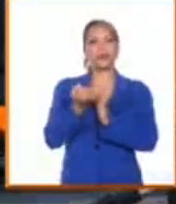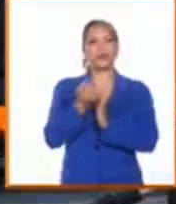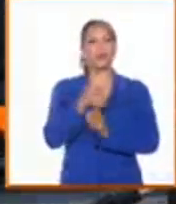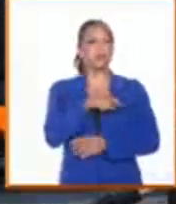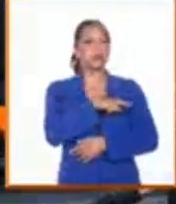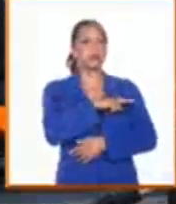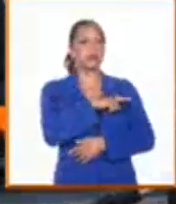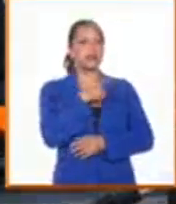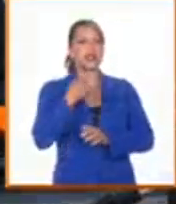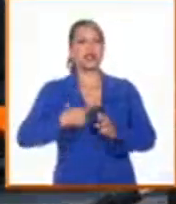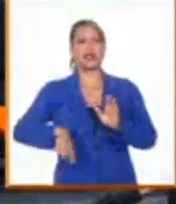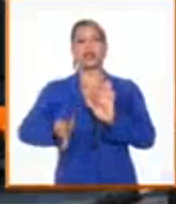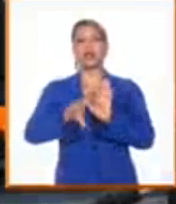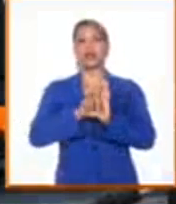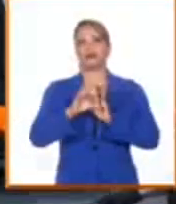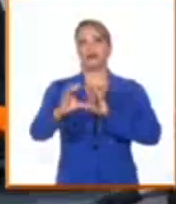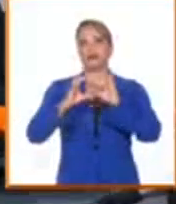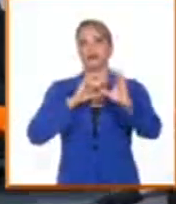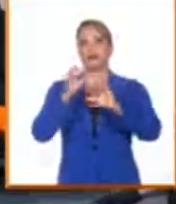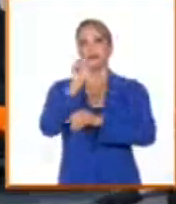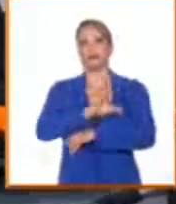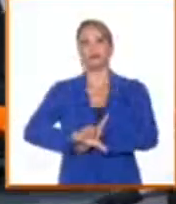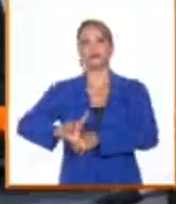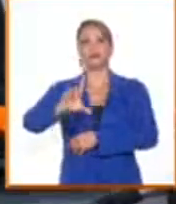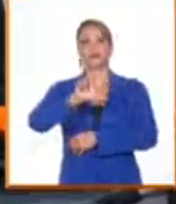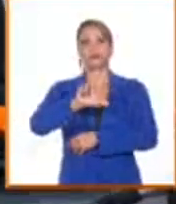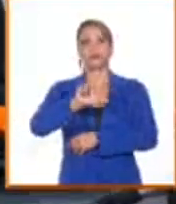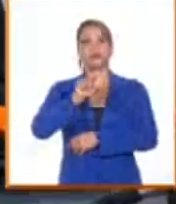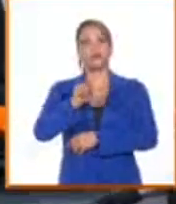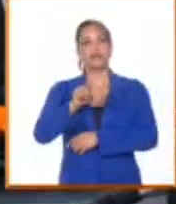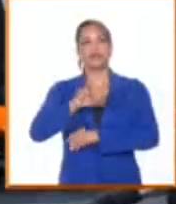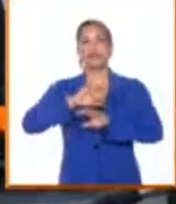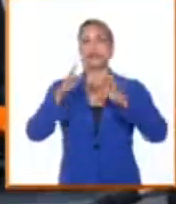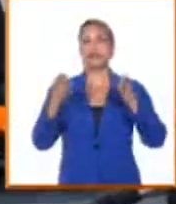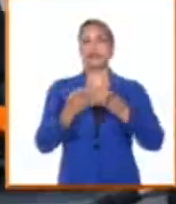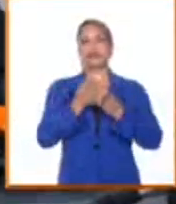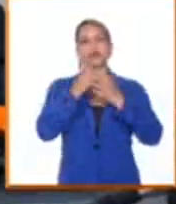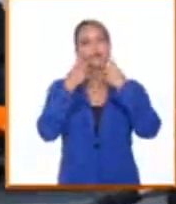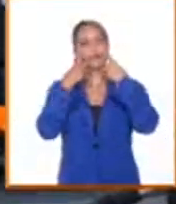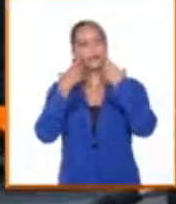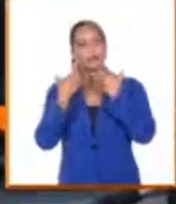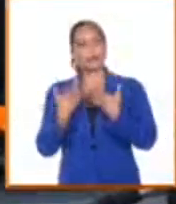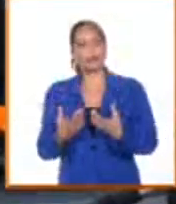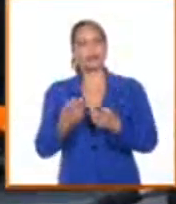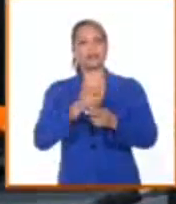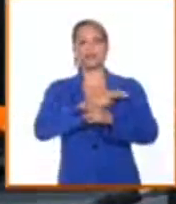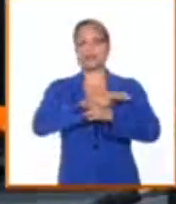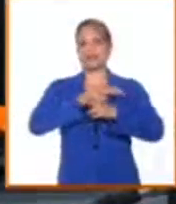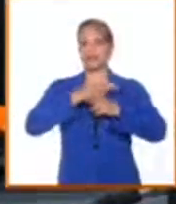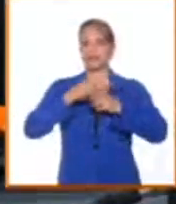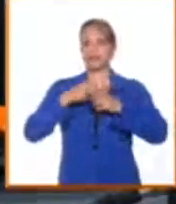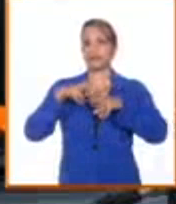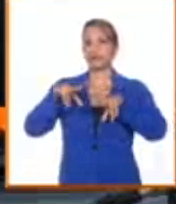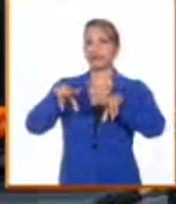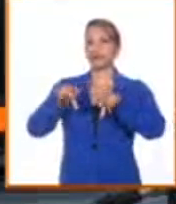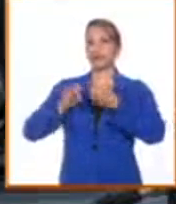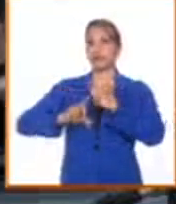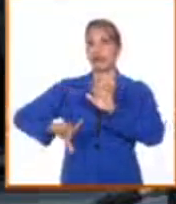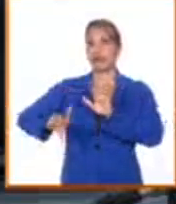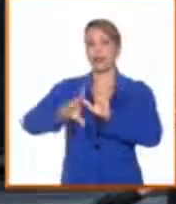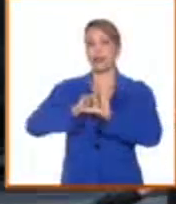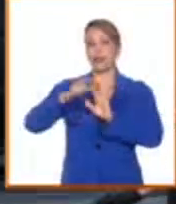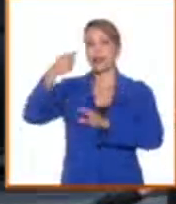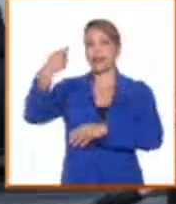recientes la Ley de Comunicación Social. Sobre el alcance, la trascendencia, la importancia que tiene esta nueva ley, sobre